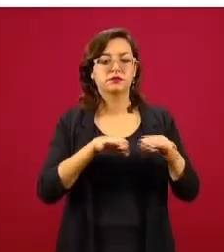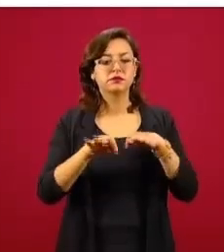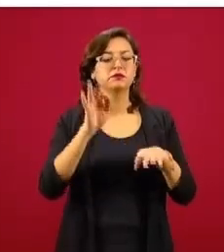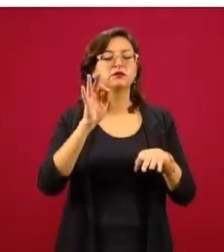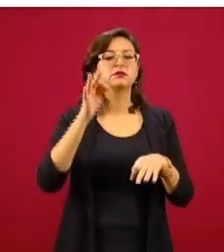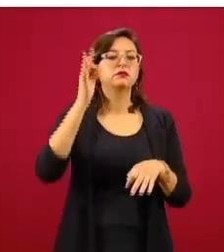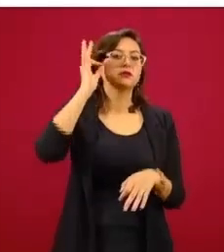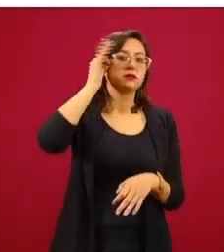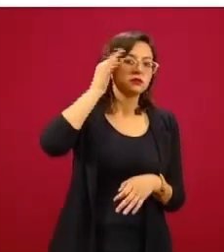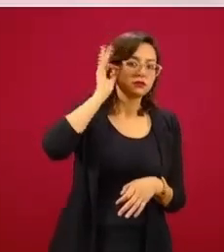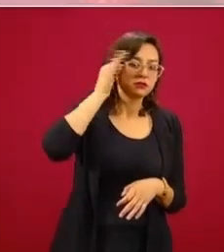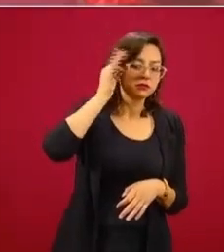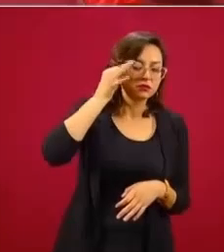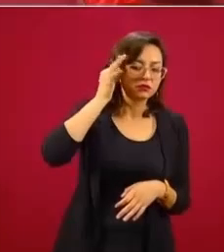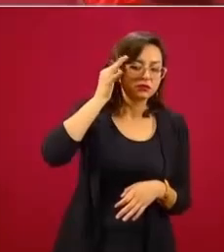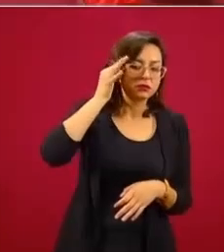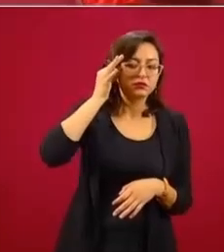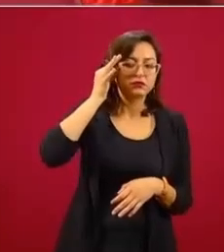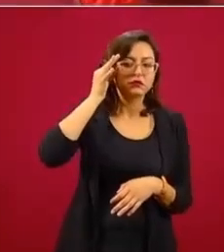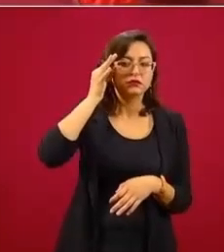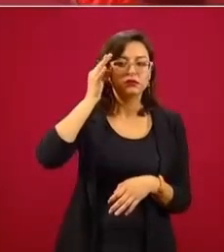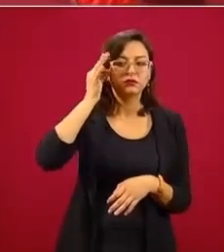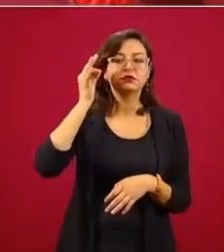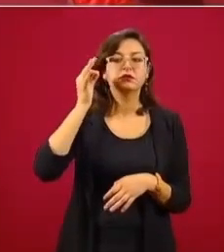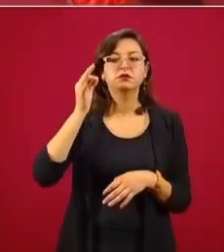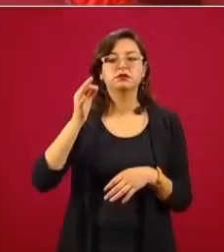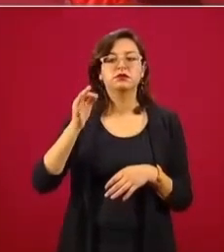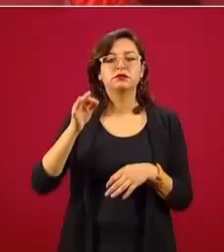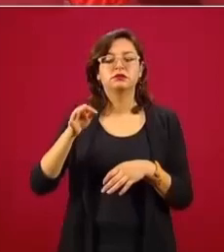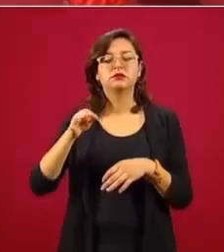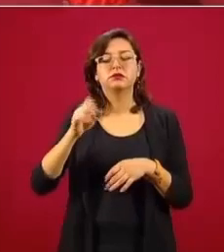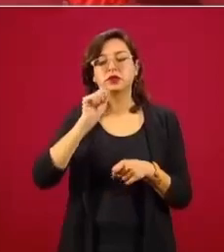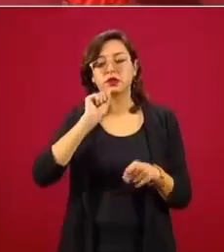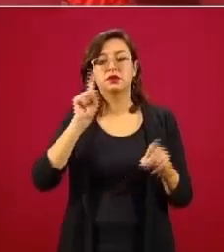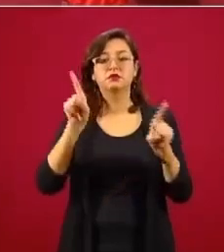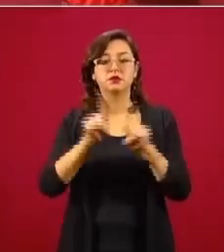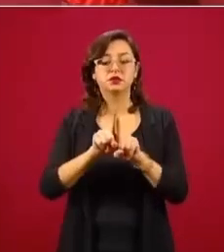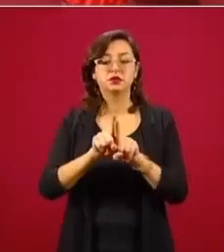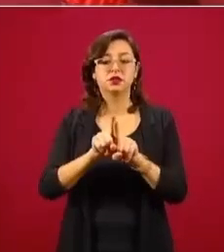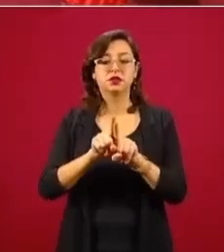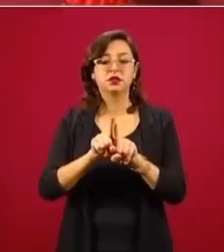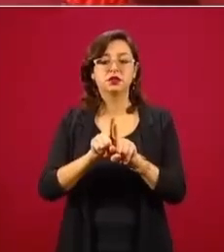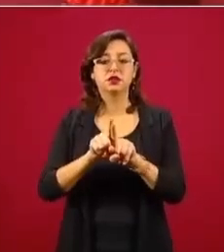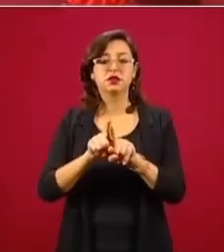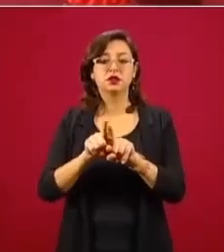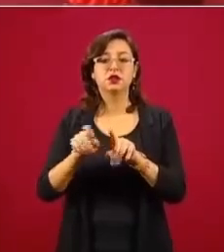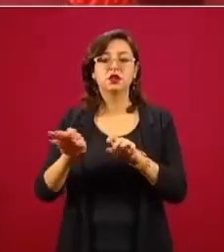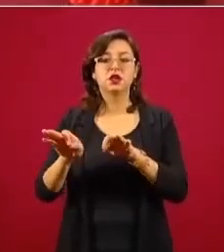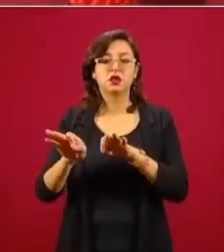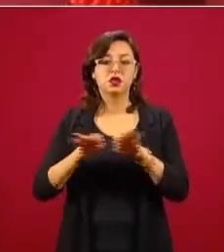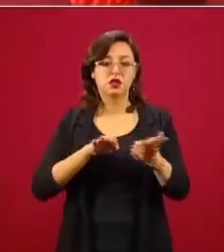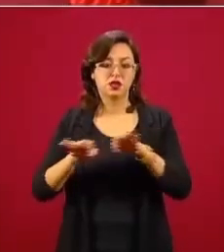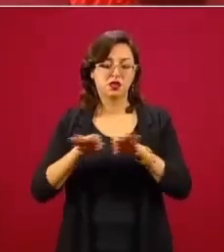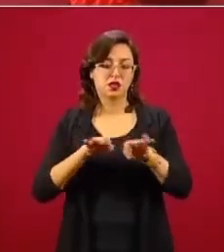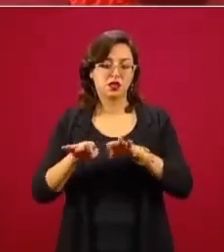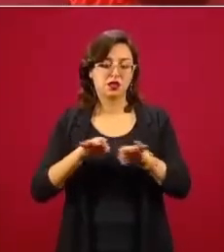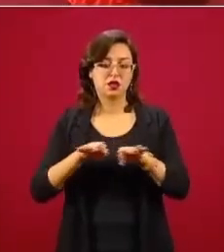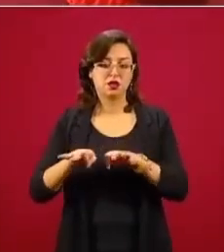domésticas y para los que están escritos